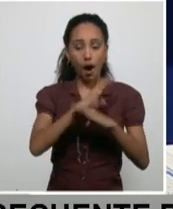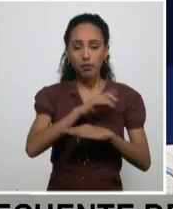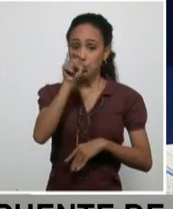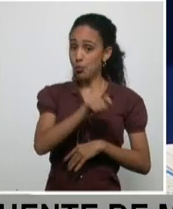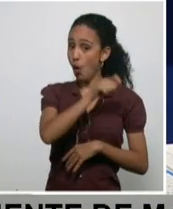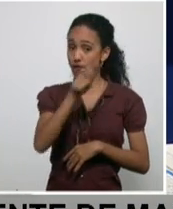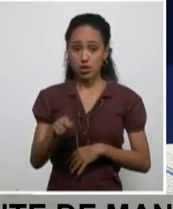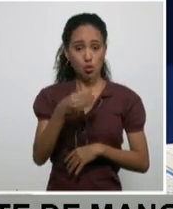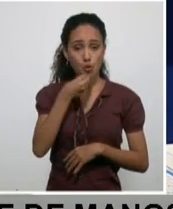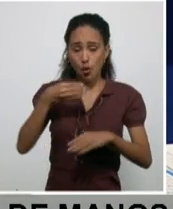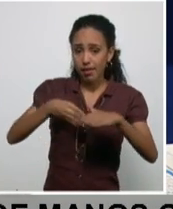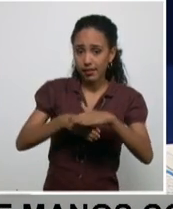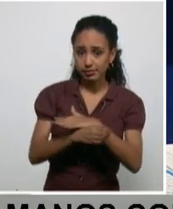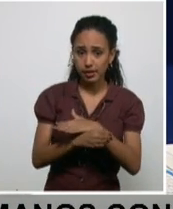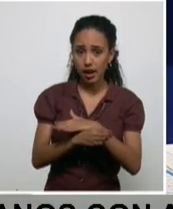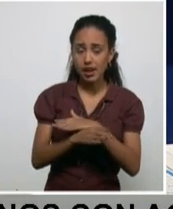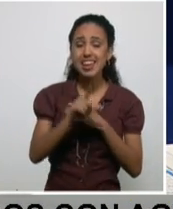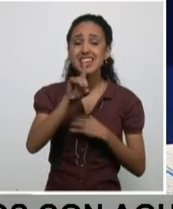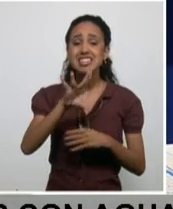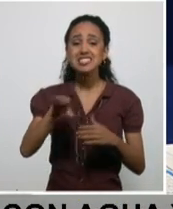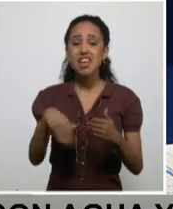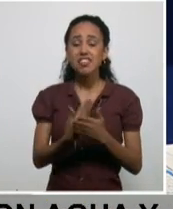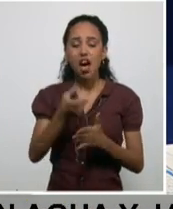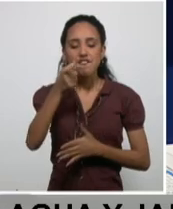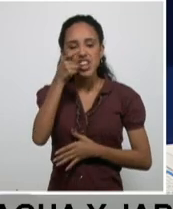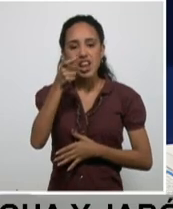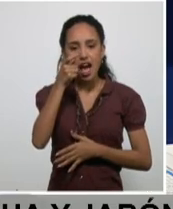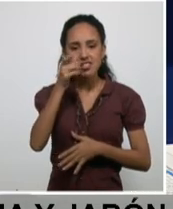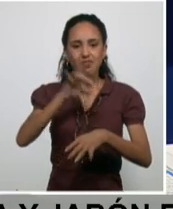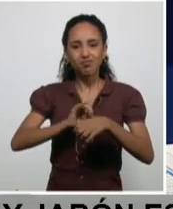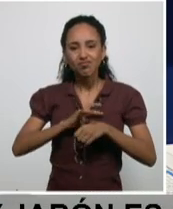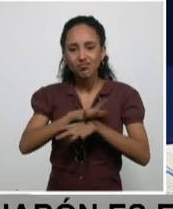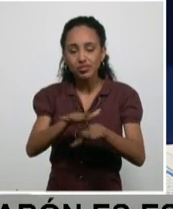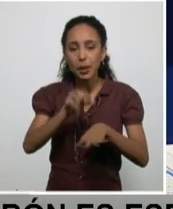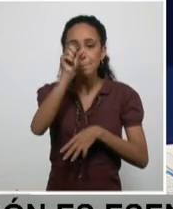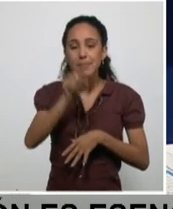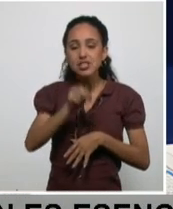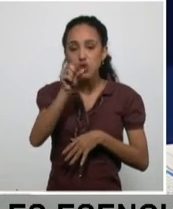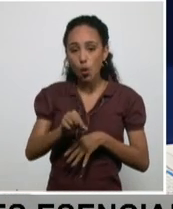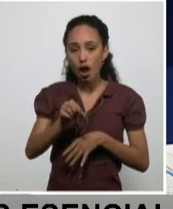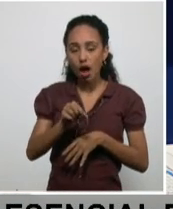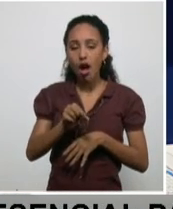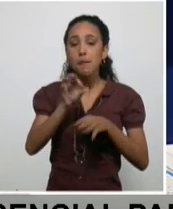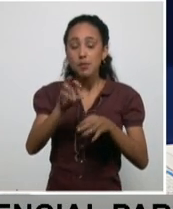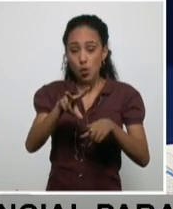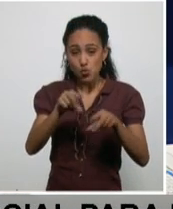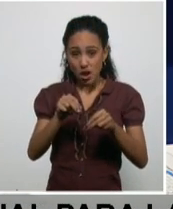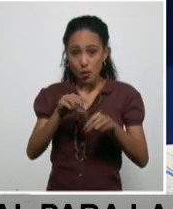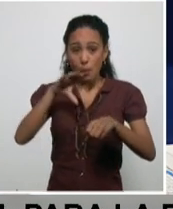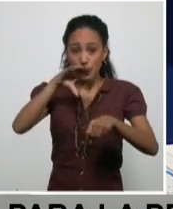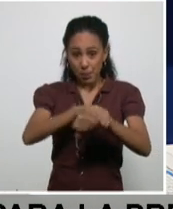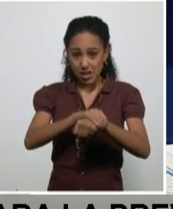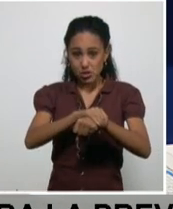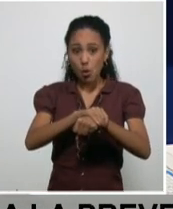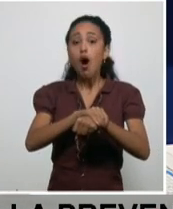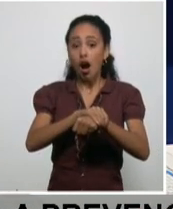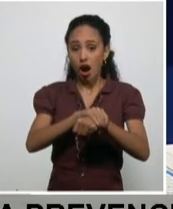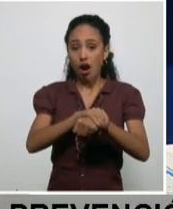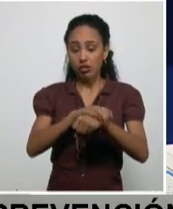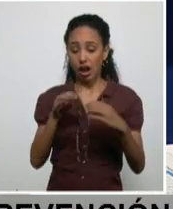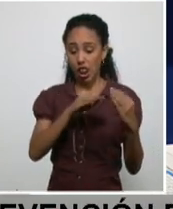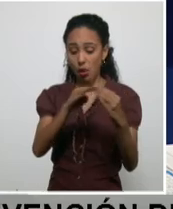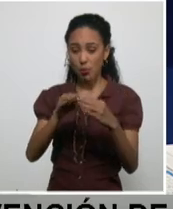vigilancia epidemiológica durante 15 días de los reclusos que ingresan a la unidad procedentes de la comunidad. Los mantienen con un